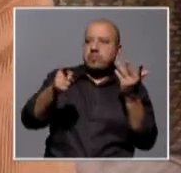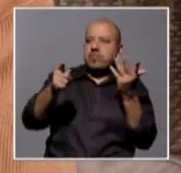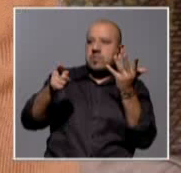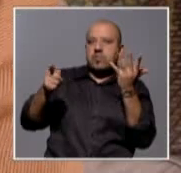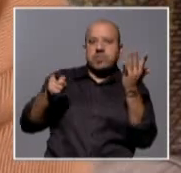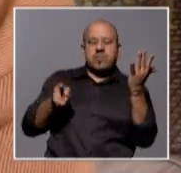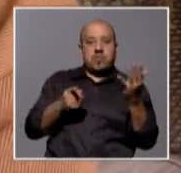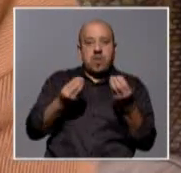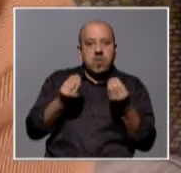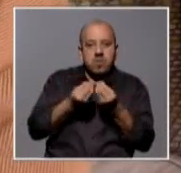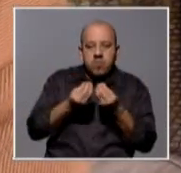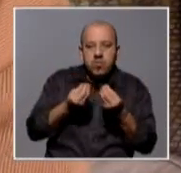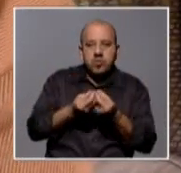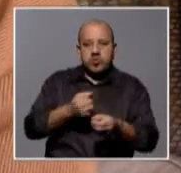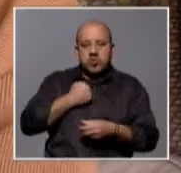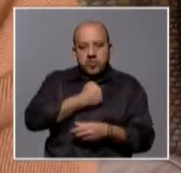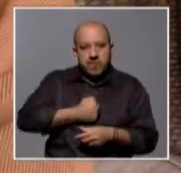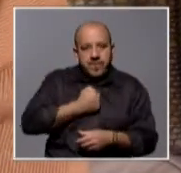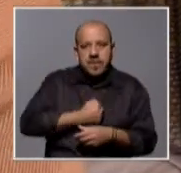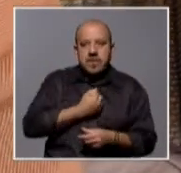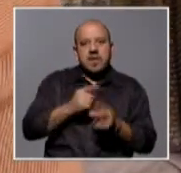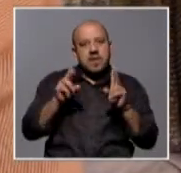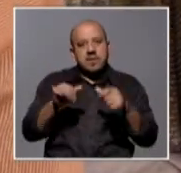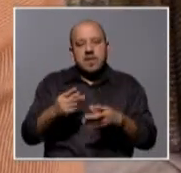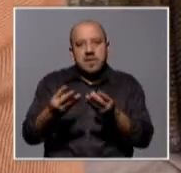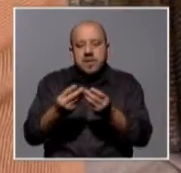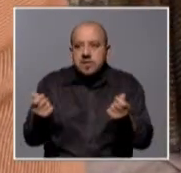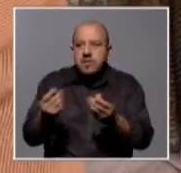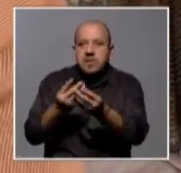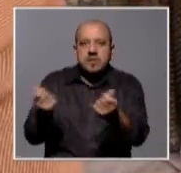estaba sufriendo el problema de la desaparición.